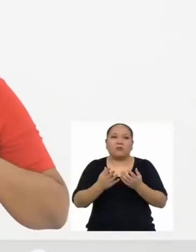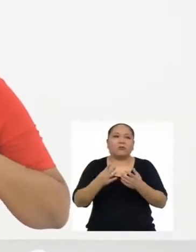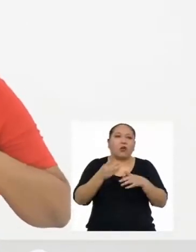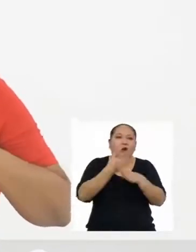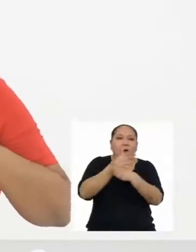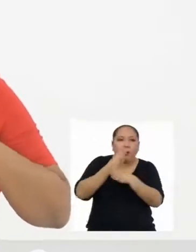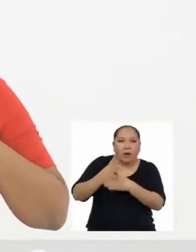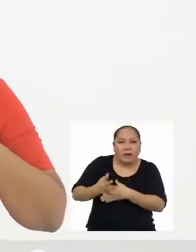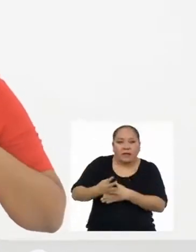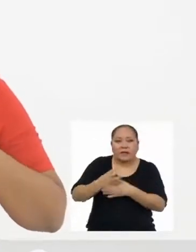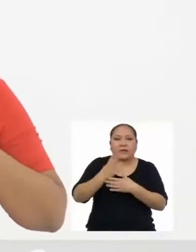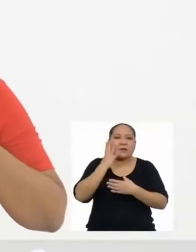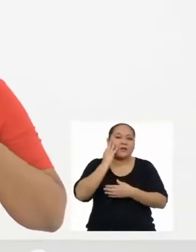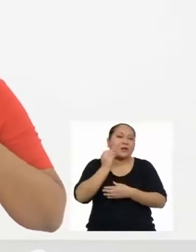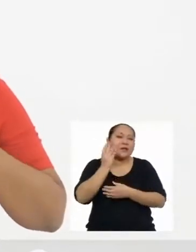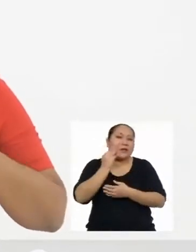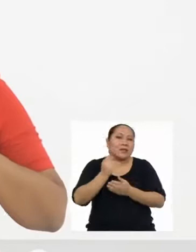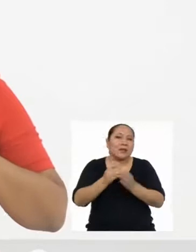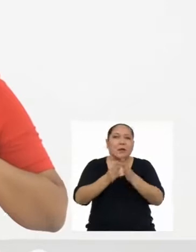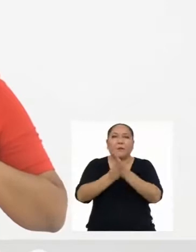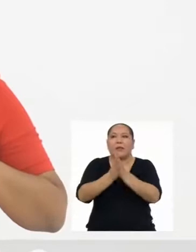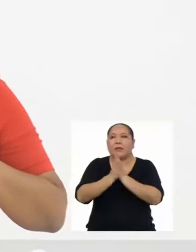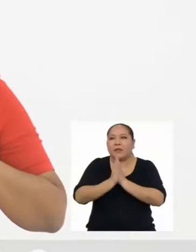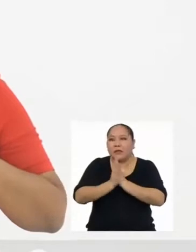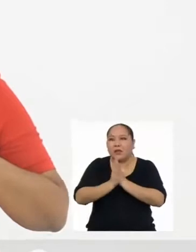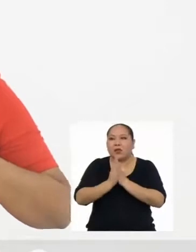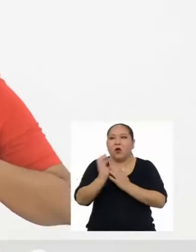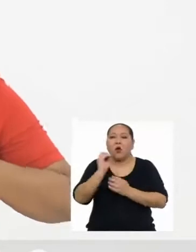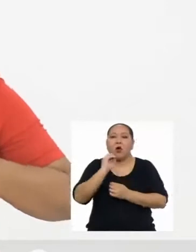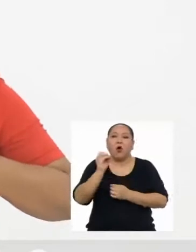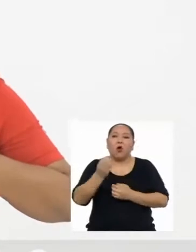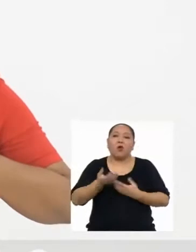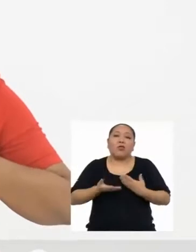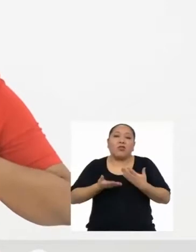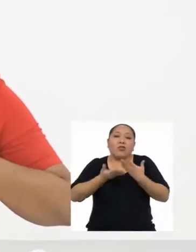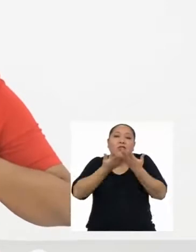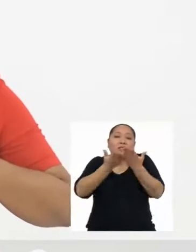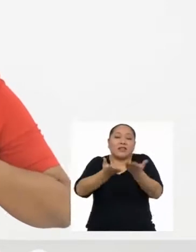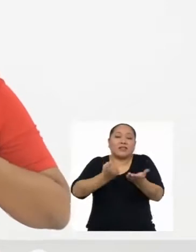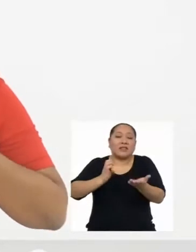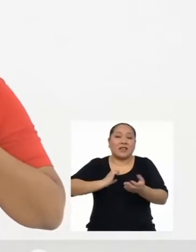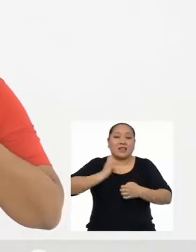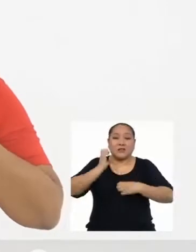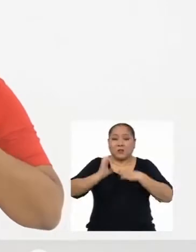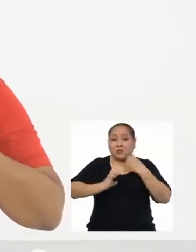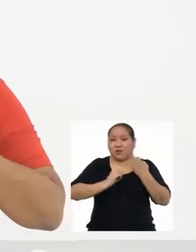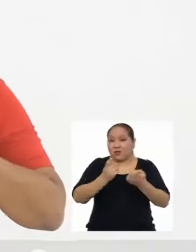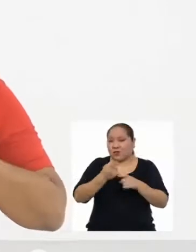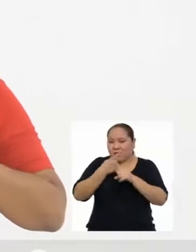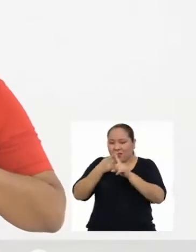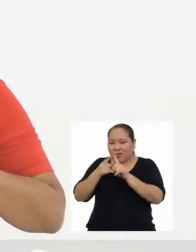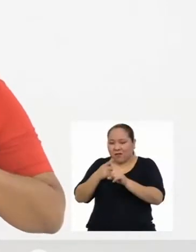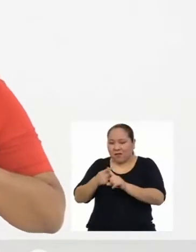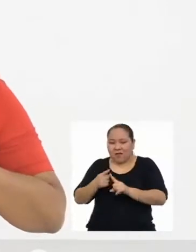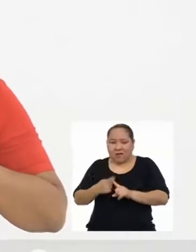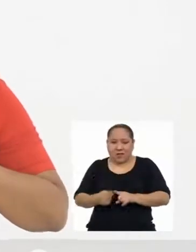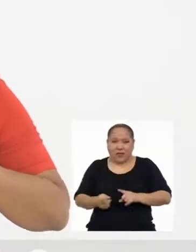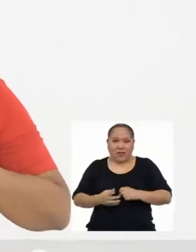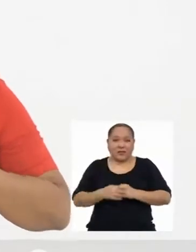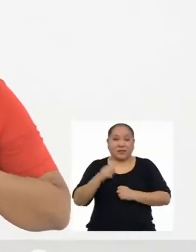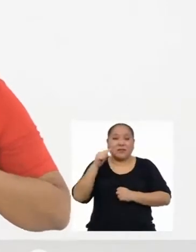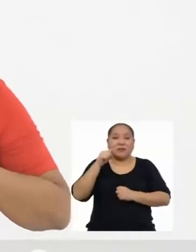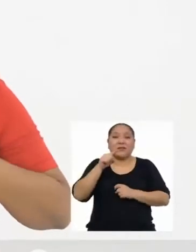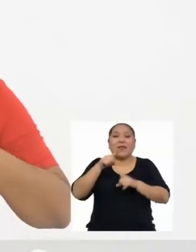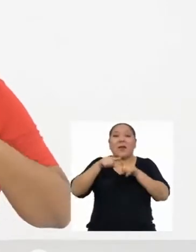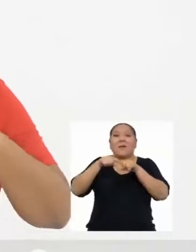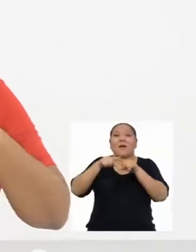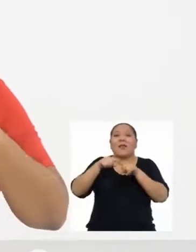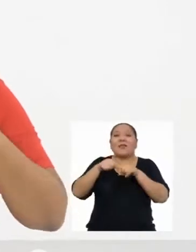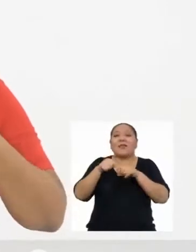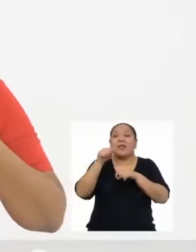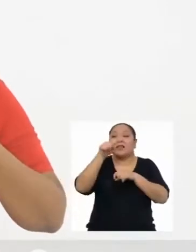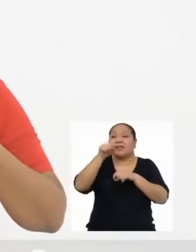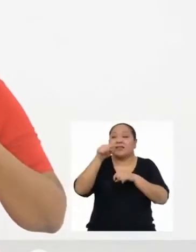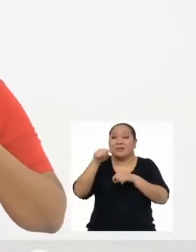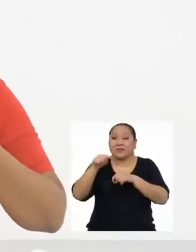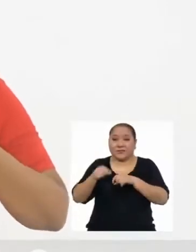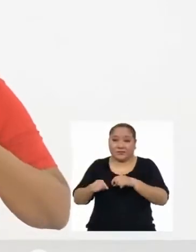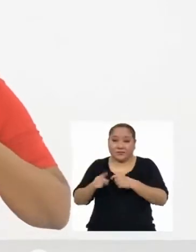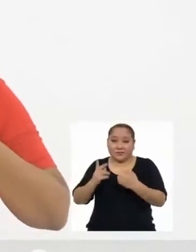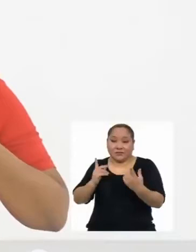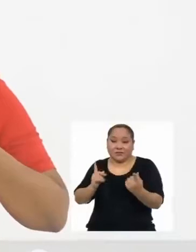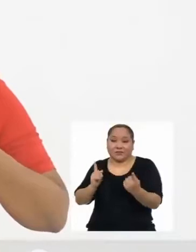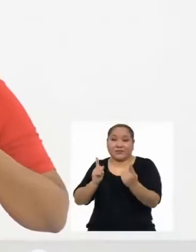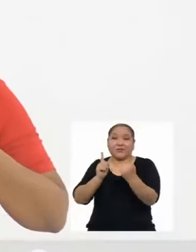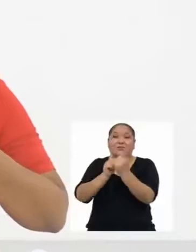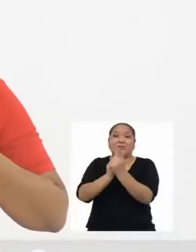solicitud, expresar nuestras emociones, entre otros, según la función y la relación con el